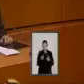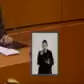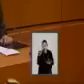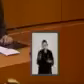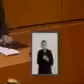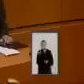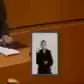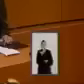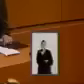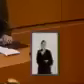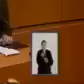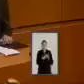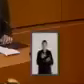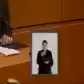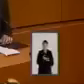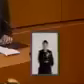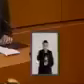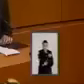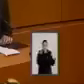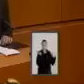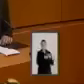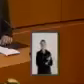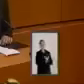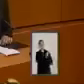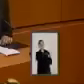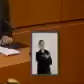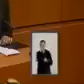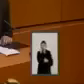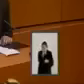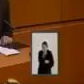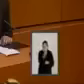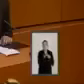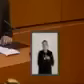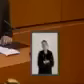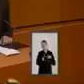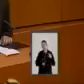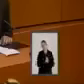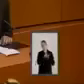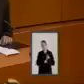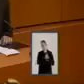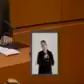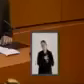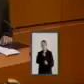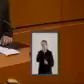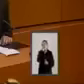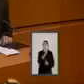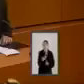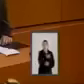tensión. Dijimos, esta ley no puede ser ley porque no va a cumplir con la generalidad de la